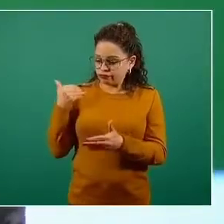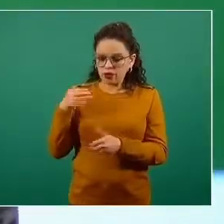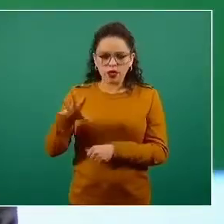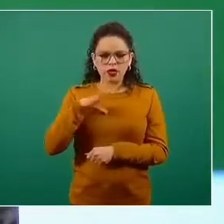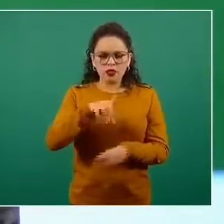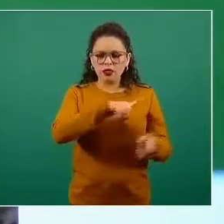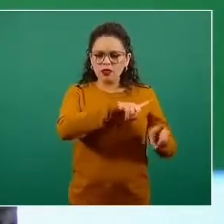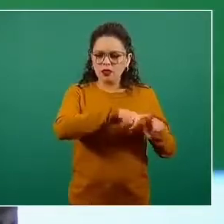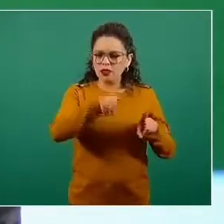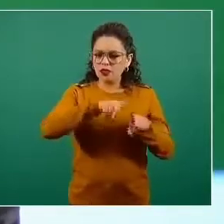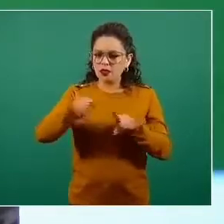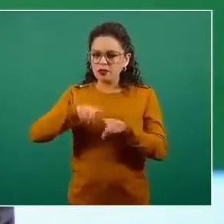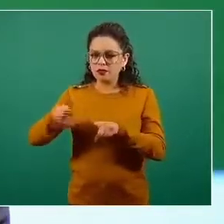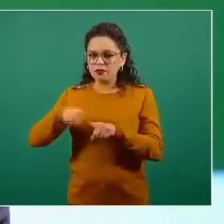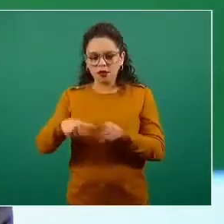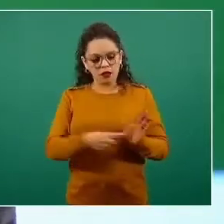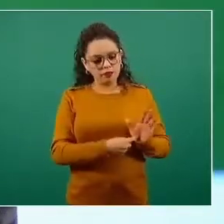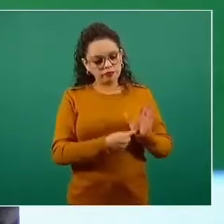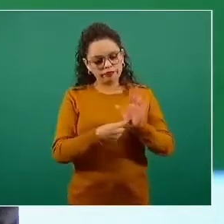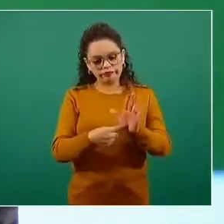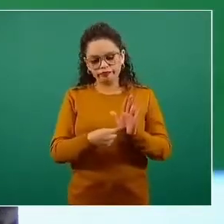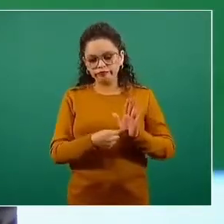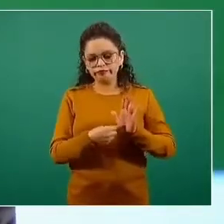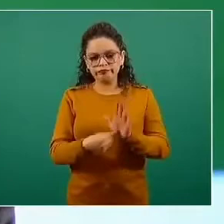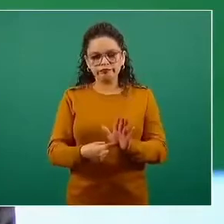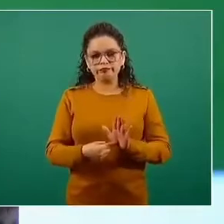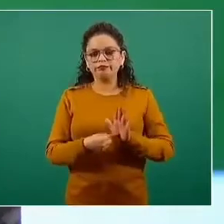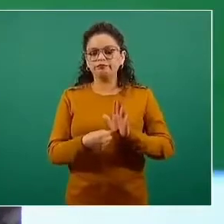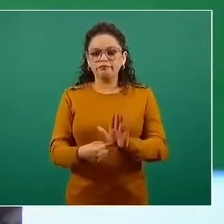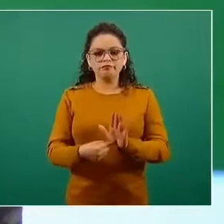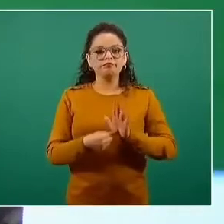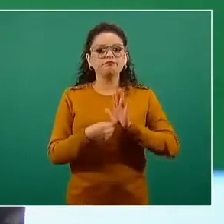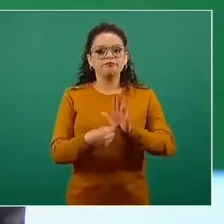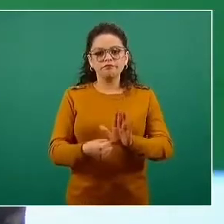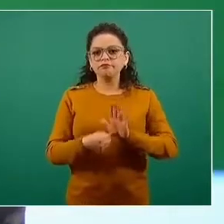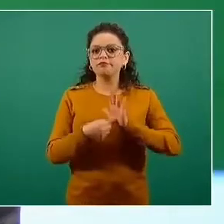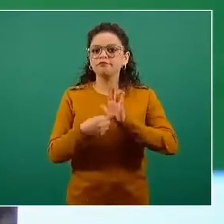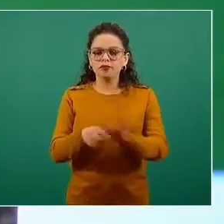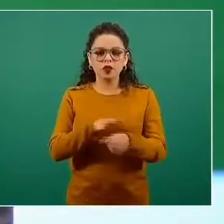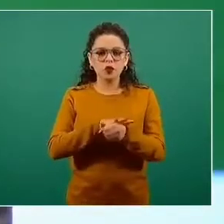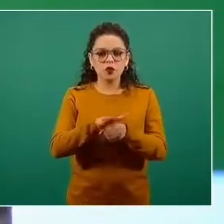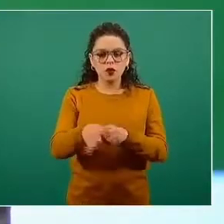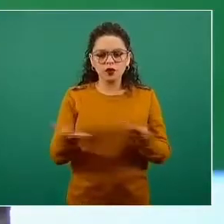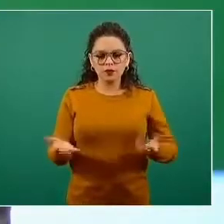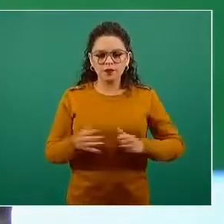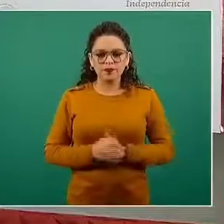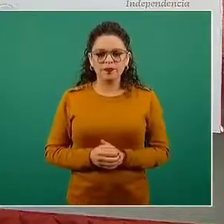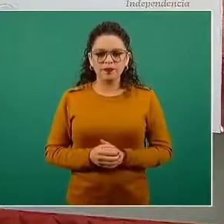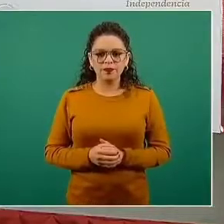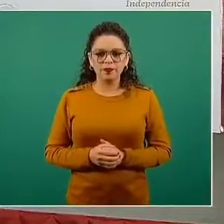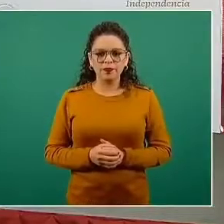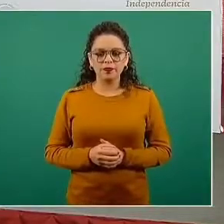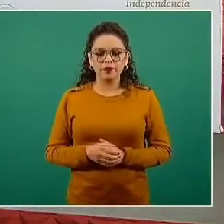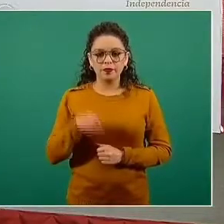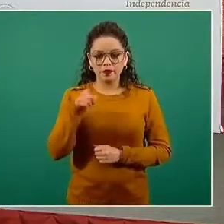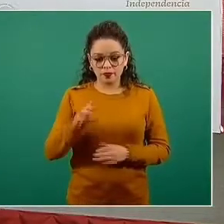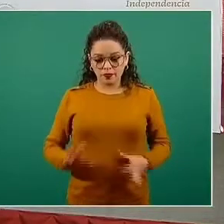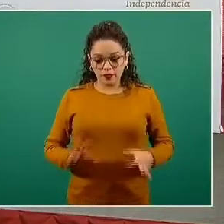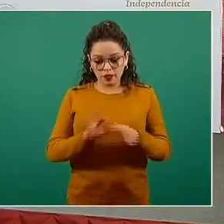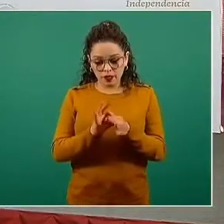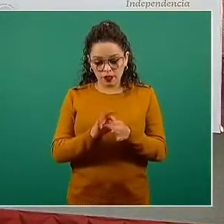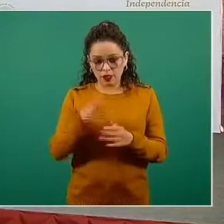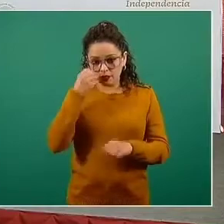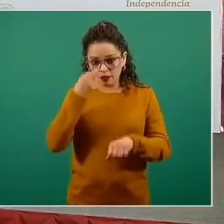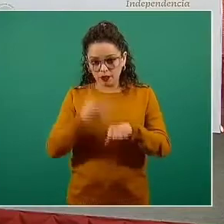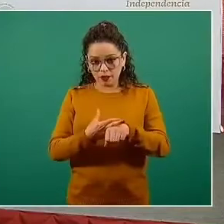distintos señalamientos desprovistos de evidencia de que el involucrar a la Secretaría de Bienestar y los programas